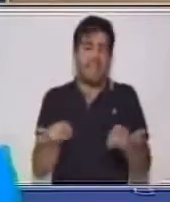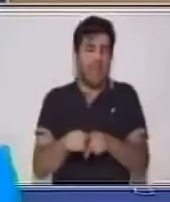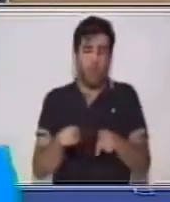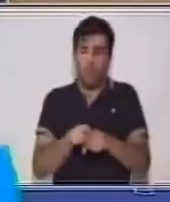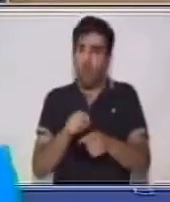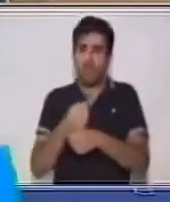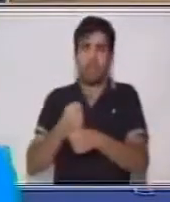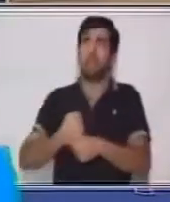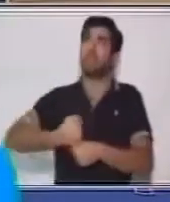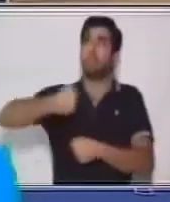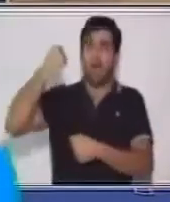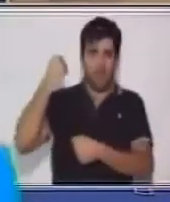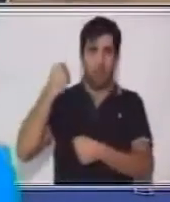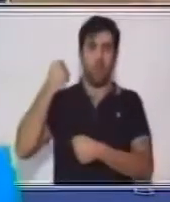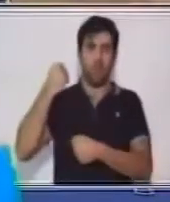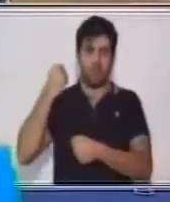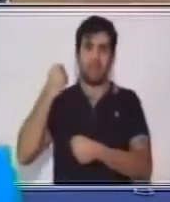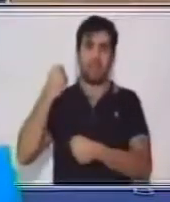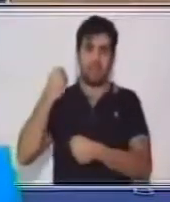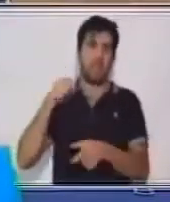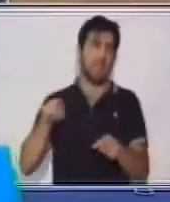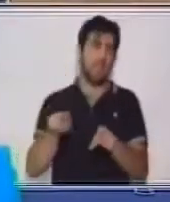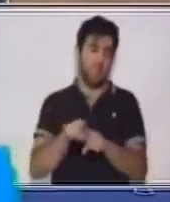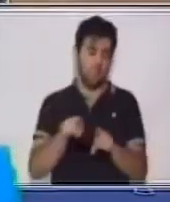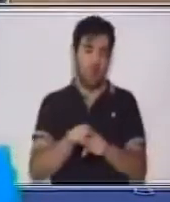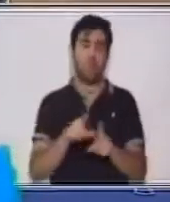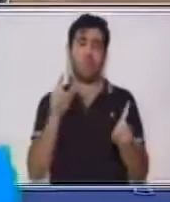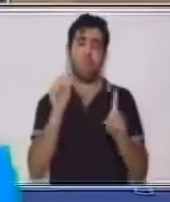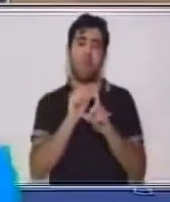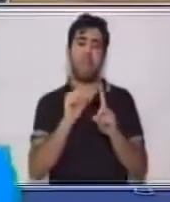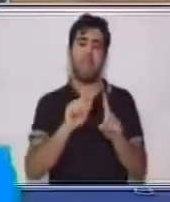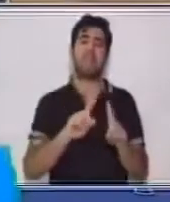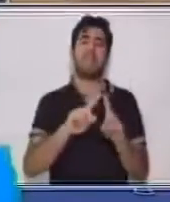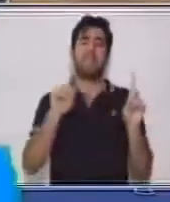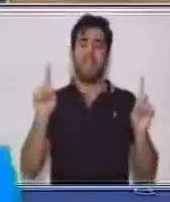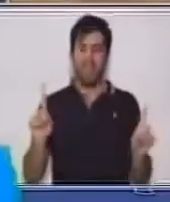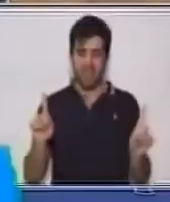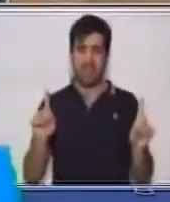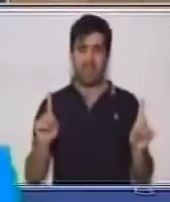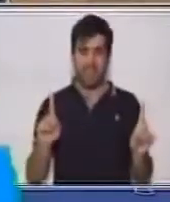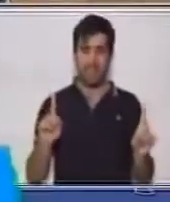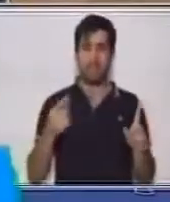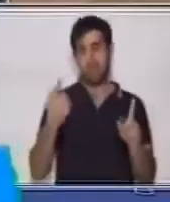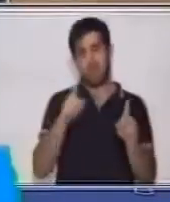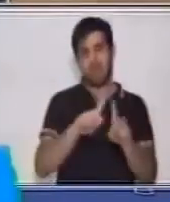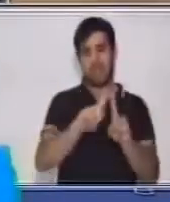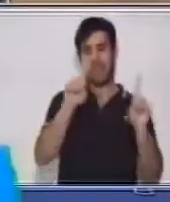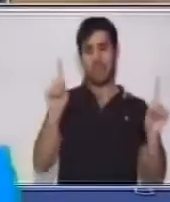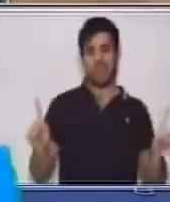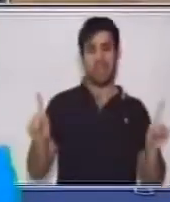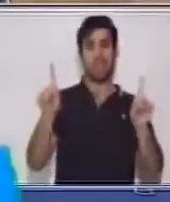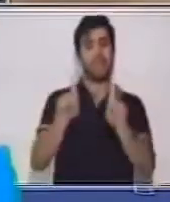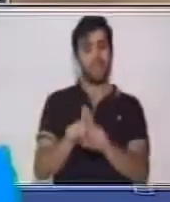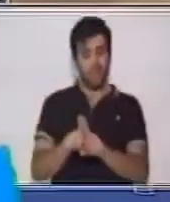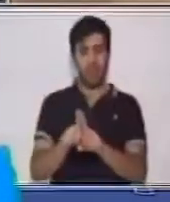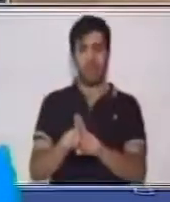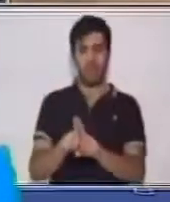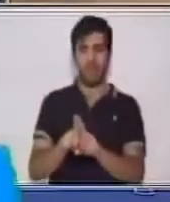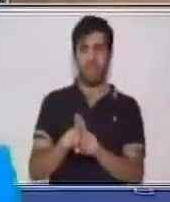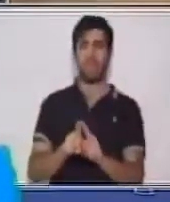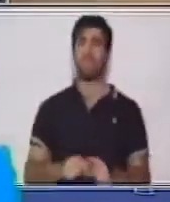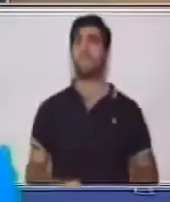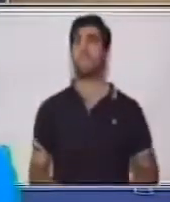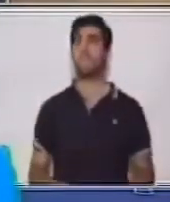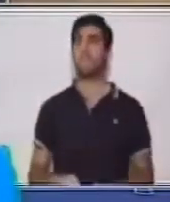acá la palabra sombrilla, que es igual a decir paraguas.